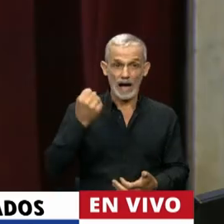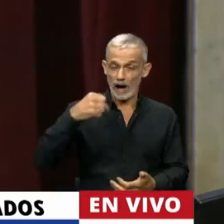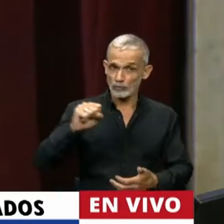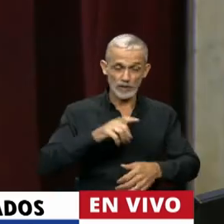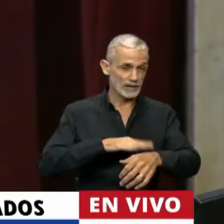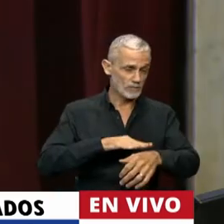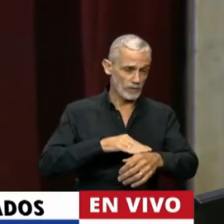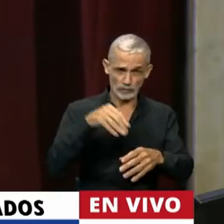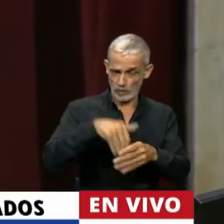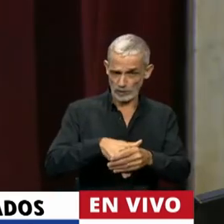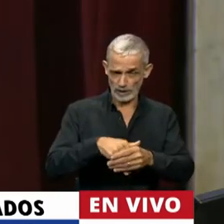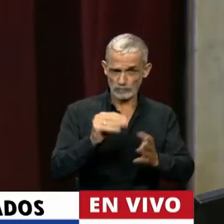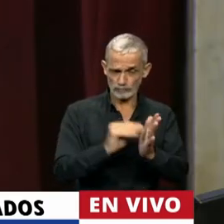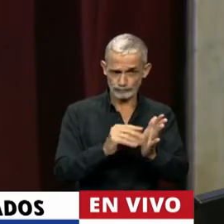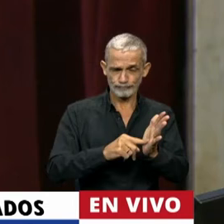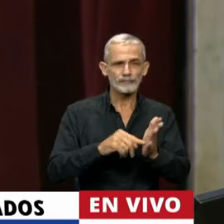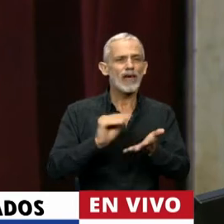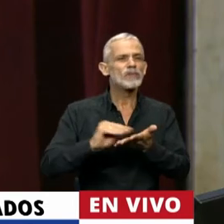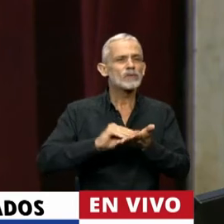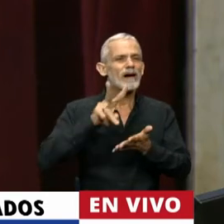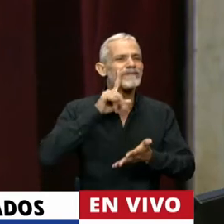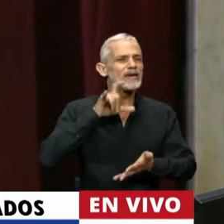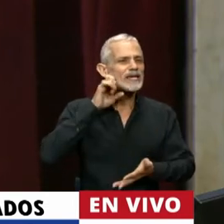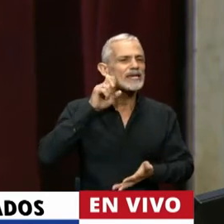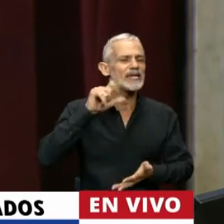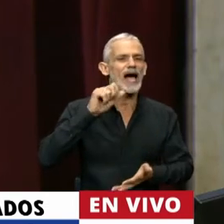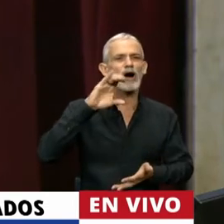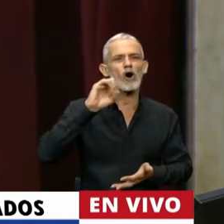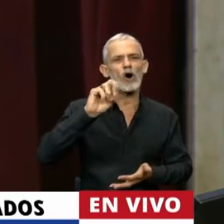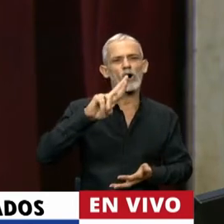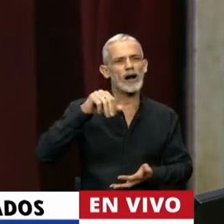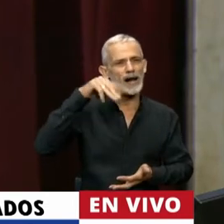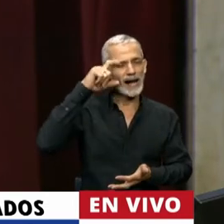Ausente a la hora de votar. Diputada Virginia Cornejo.